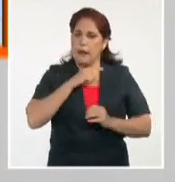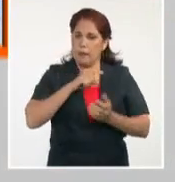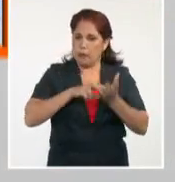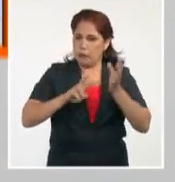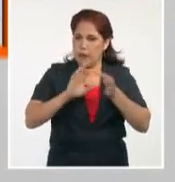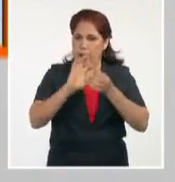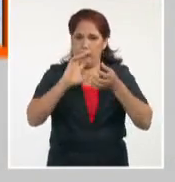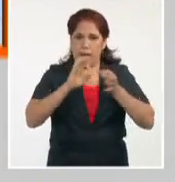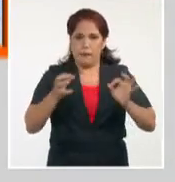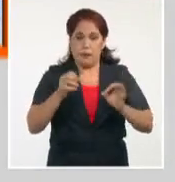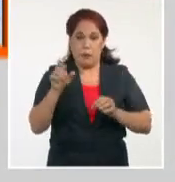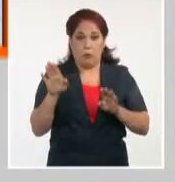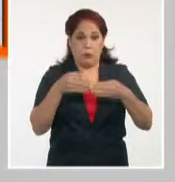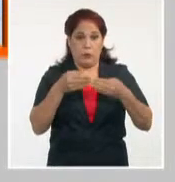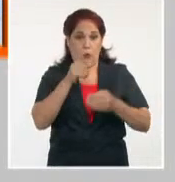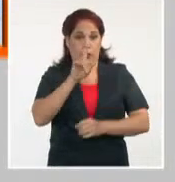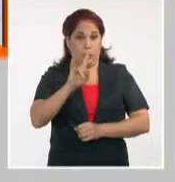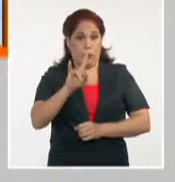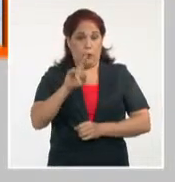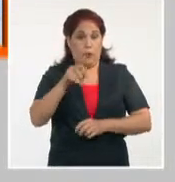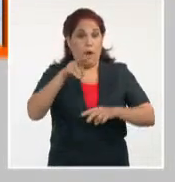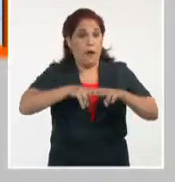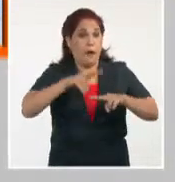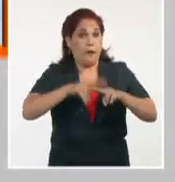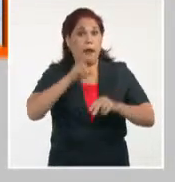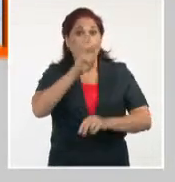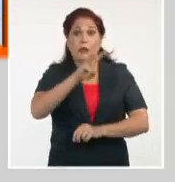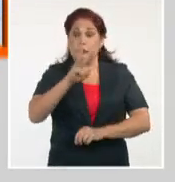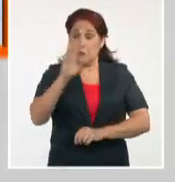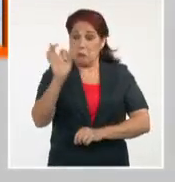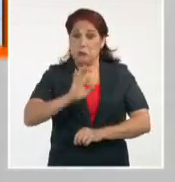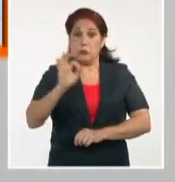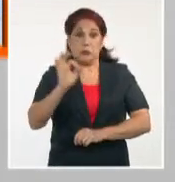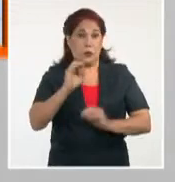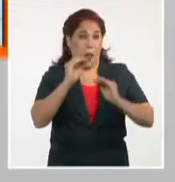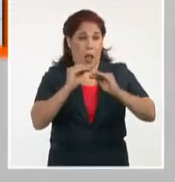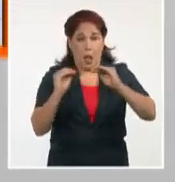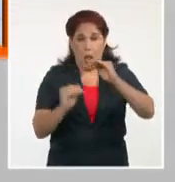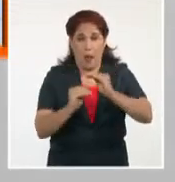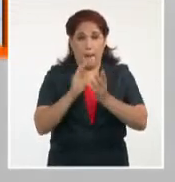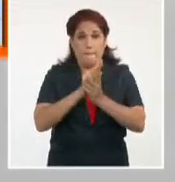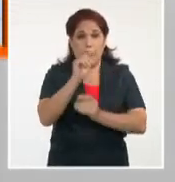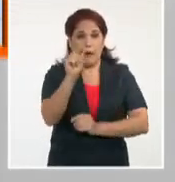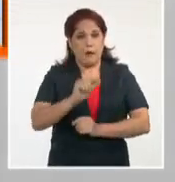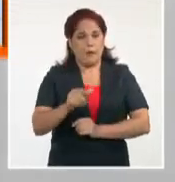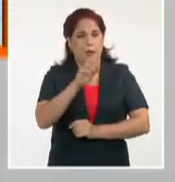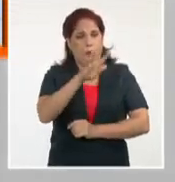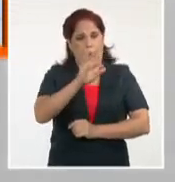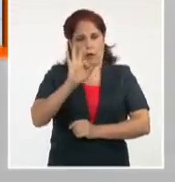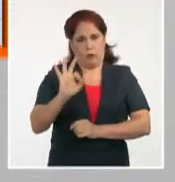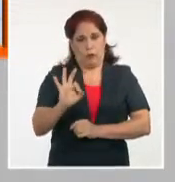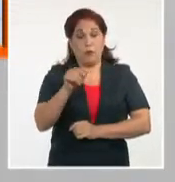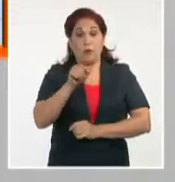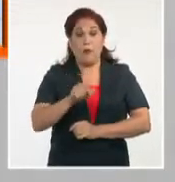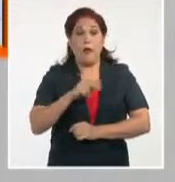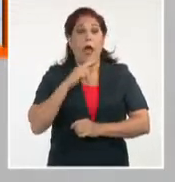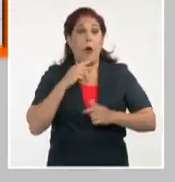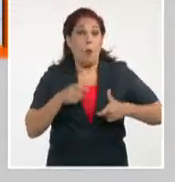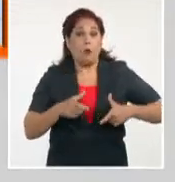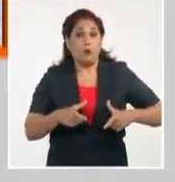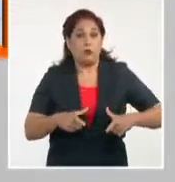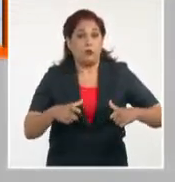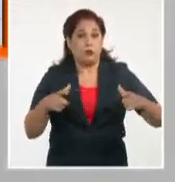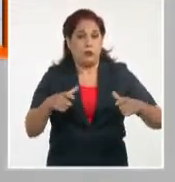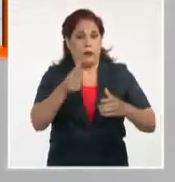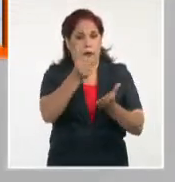concluyó el 91%, La Habana solo al 33% y Mayabeca el 48%, que es donde se encuentran las fuentes de la